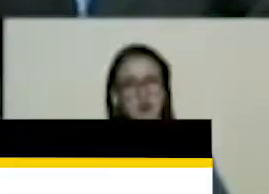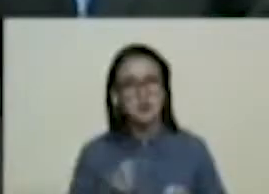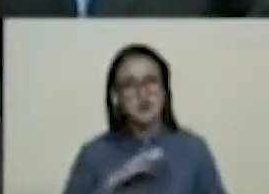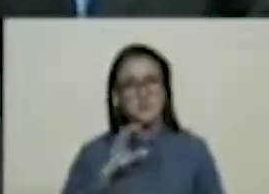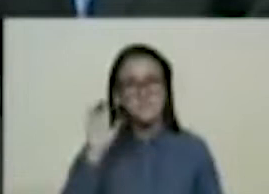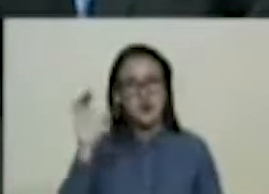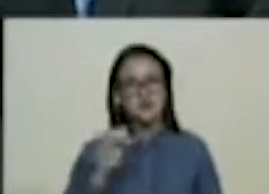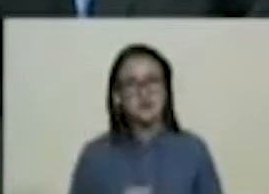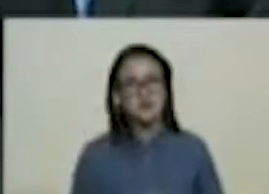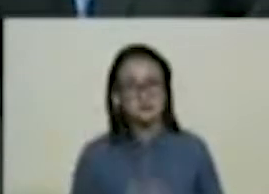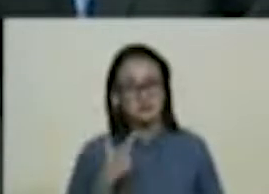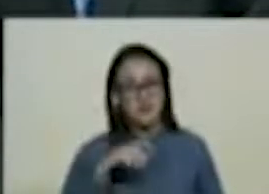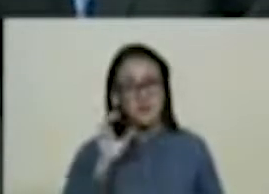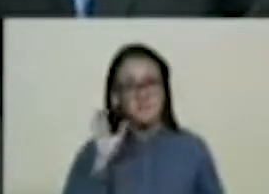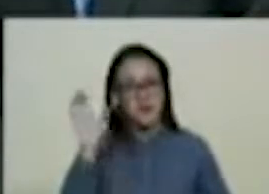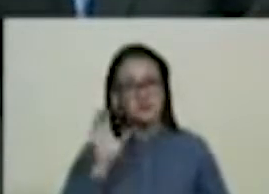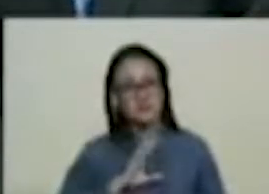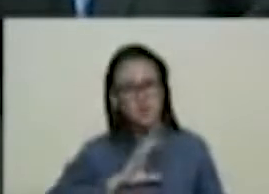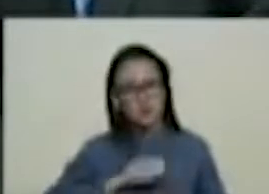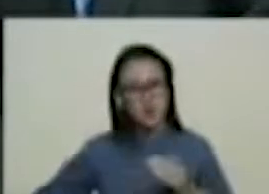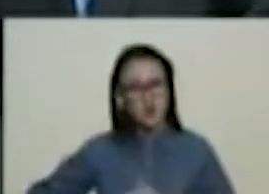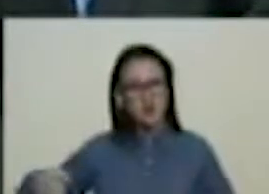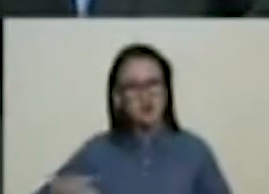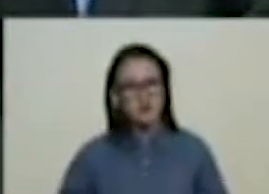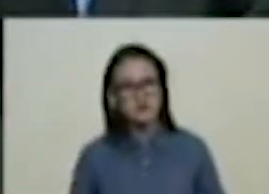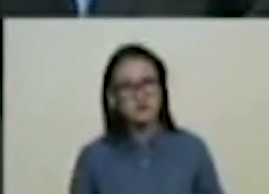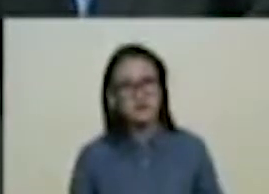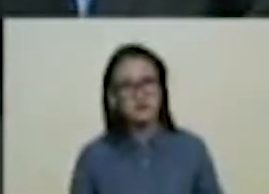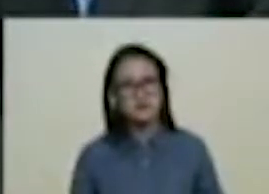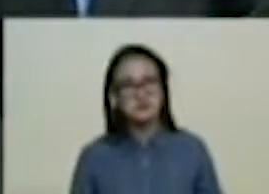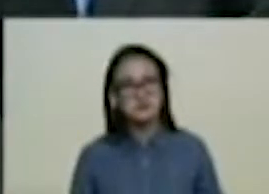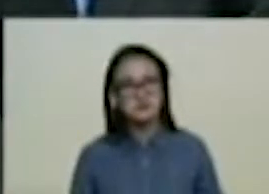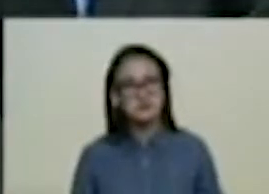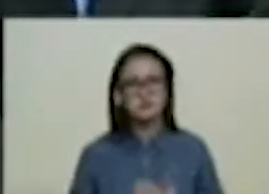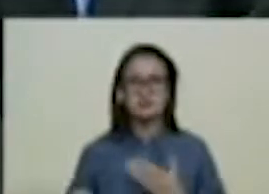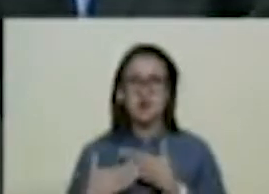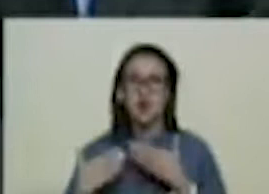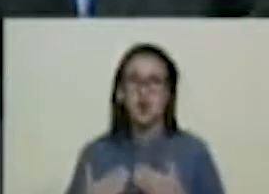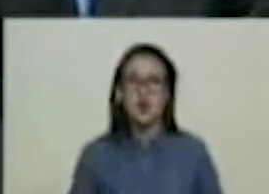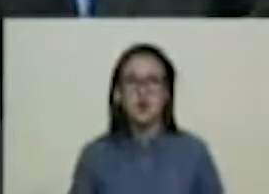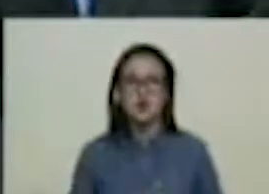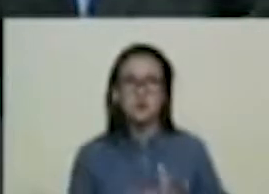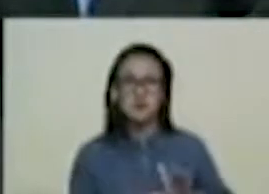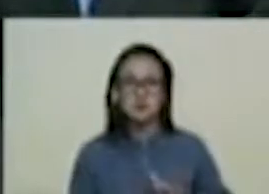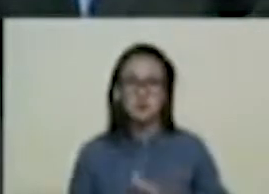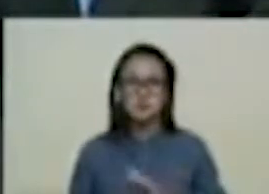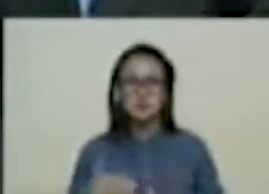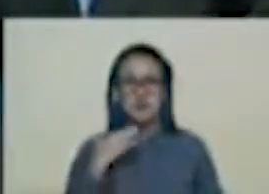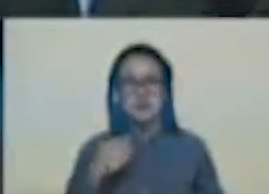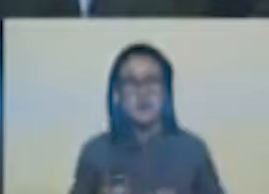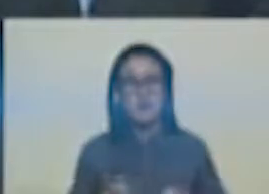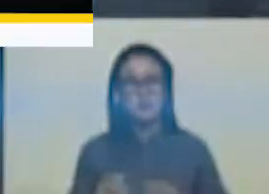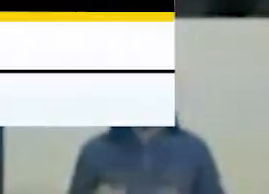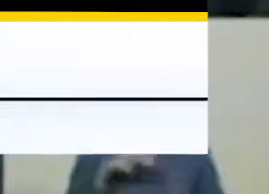patria, es nuestra patria, su riqueza. Quienes están atentando, los contrabandistas que afectan la economía